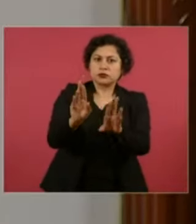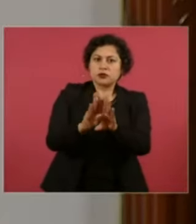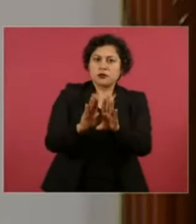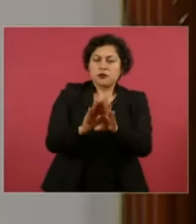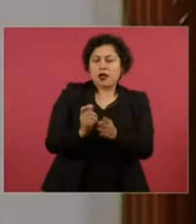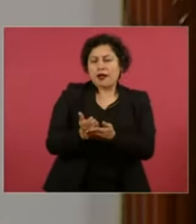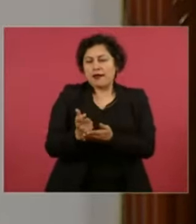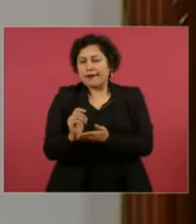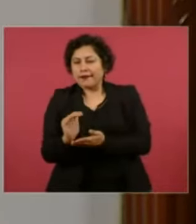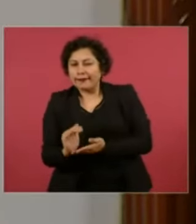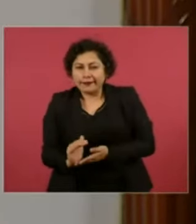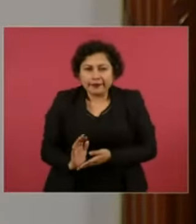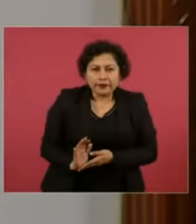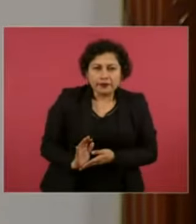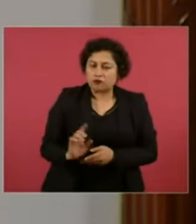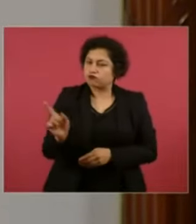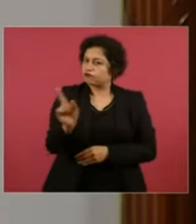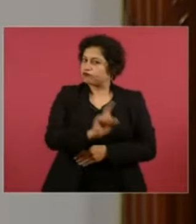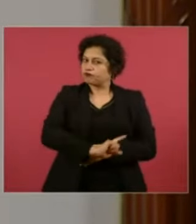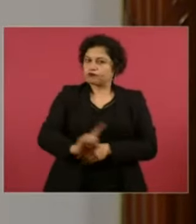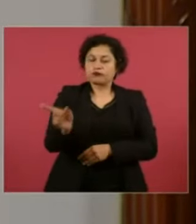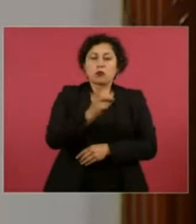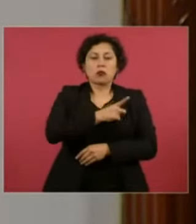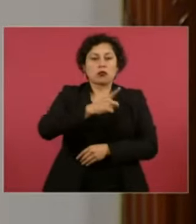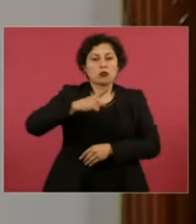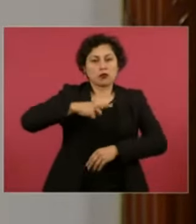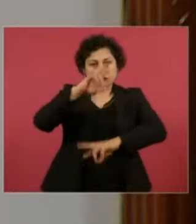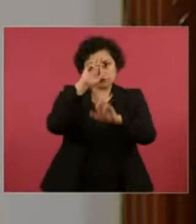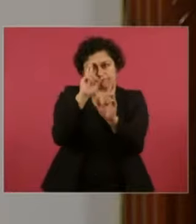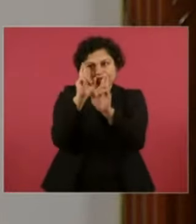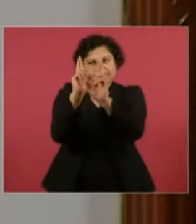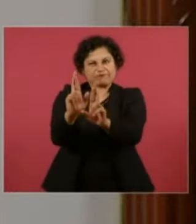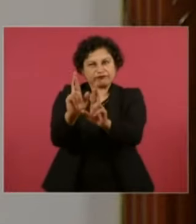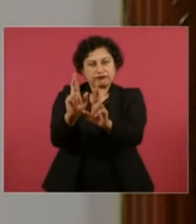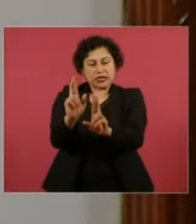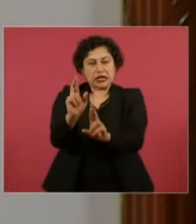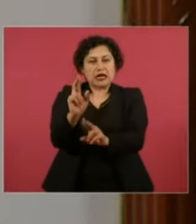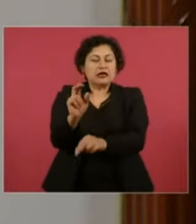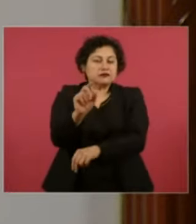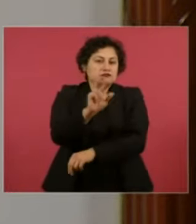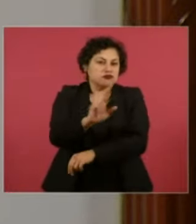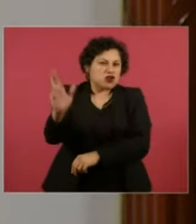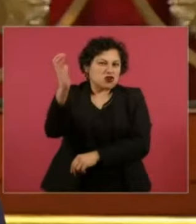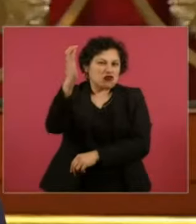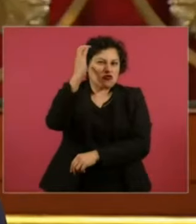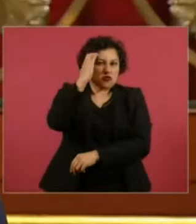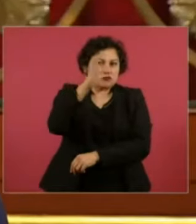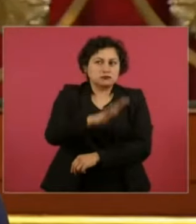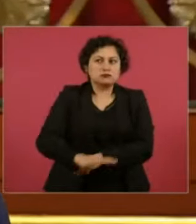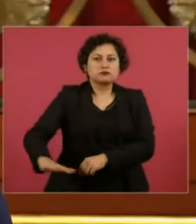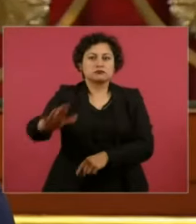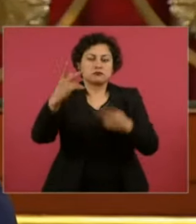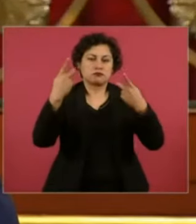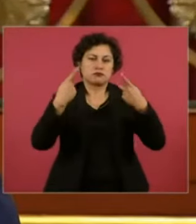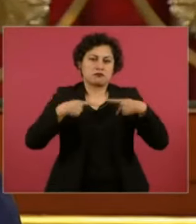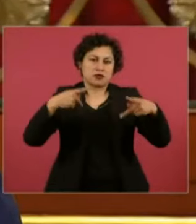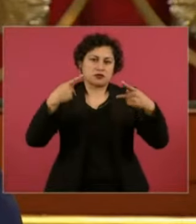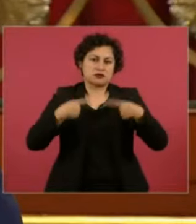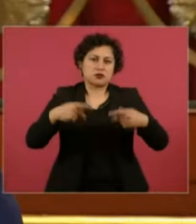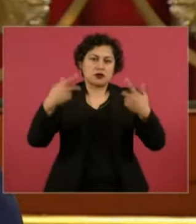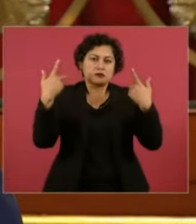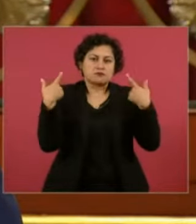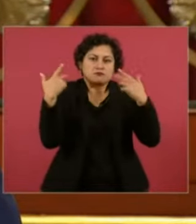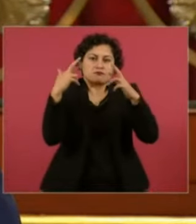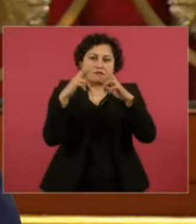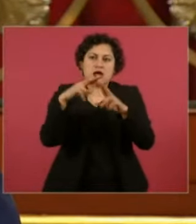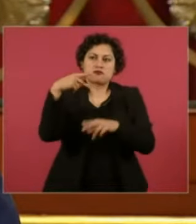estas reformas que, si no fueron rechazadas en el Congreso, y